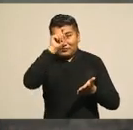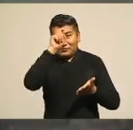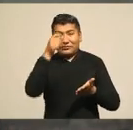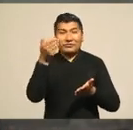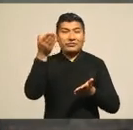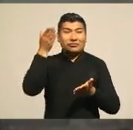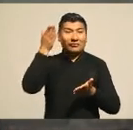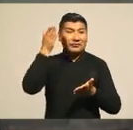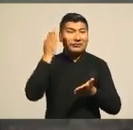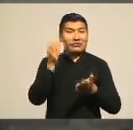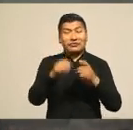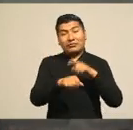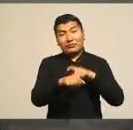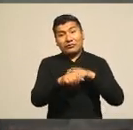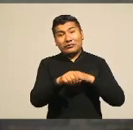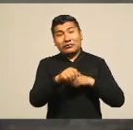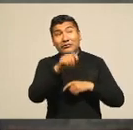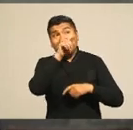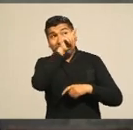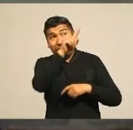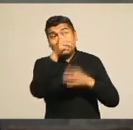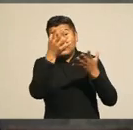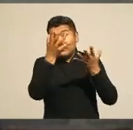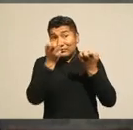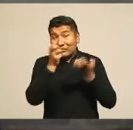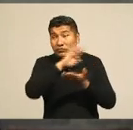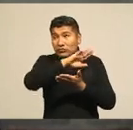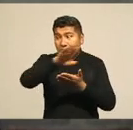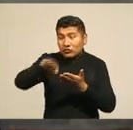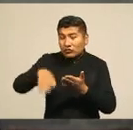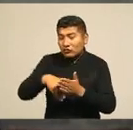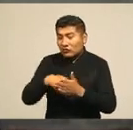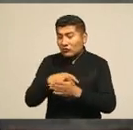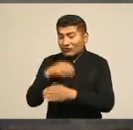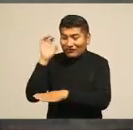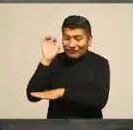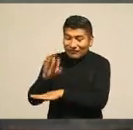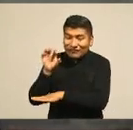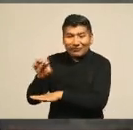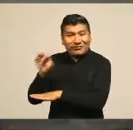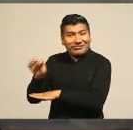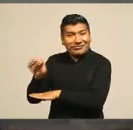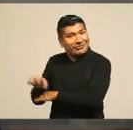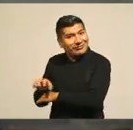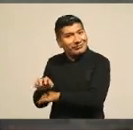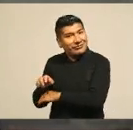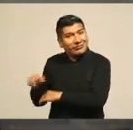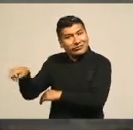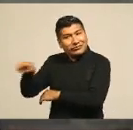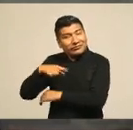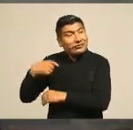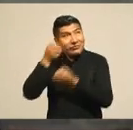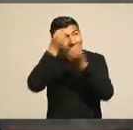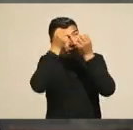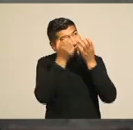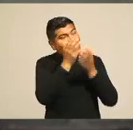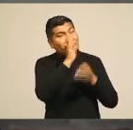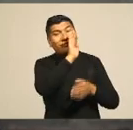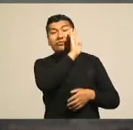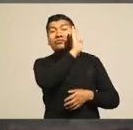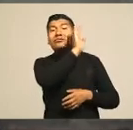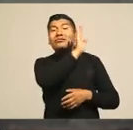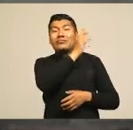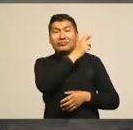Antíoco, que quería que todos se sometan a sus órdenes y que todos obedezcan las leyes de